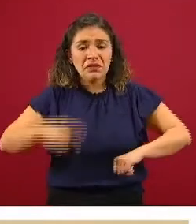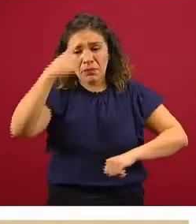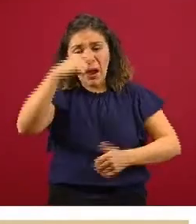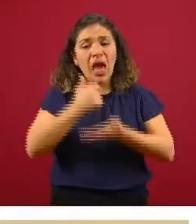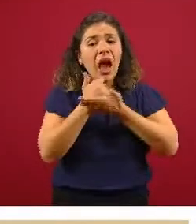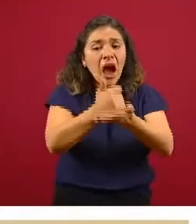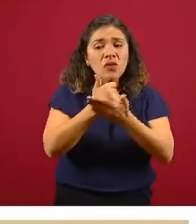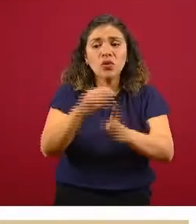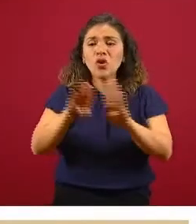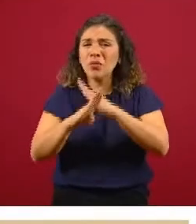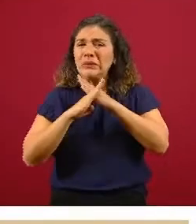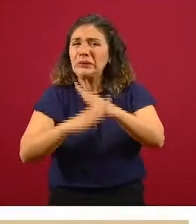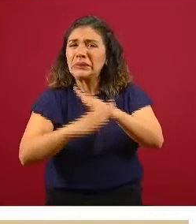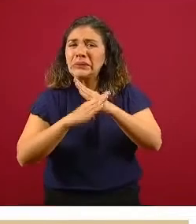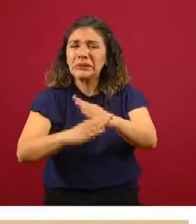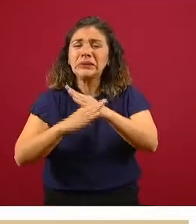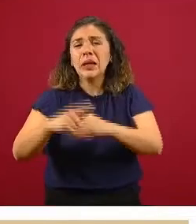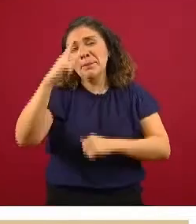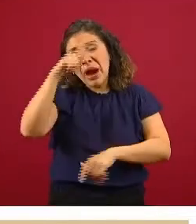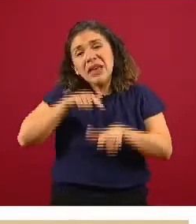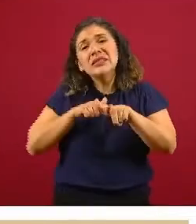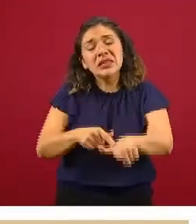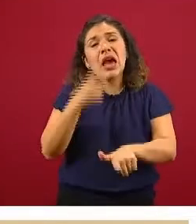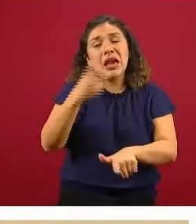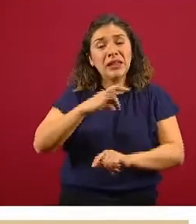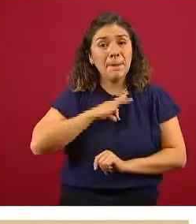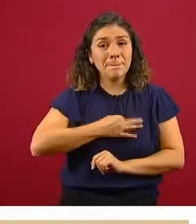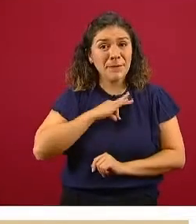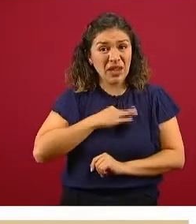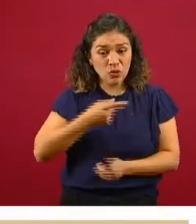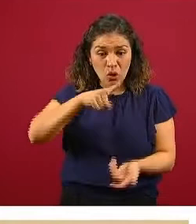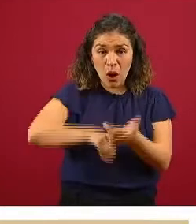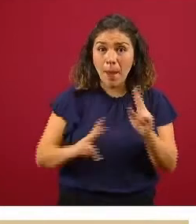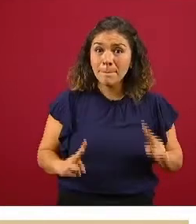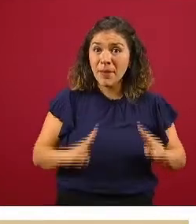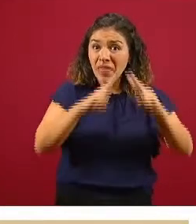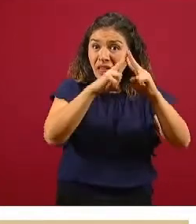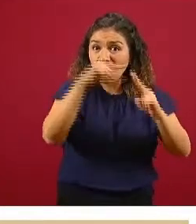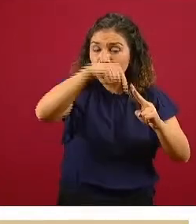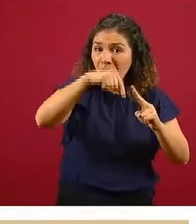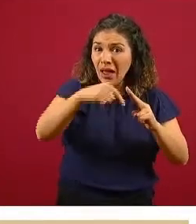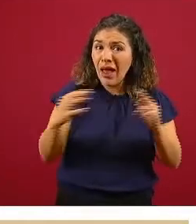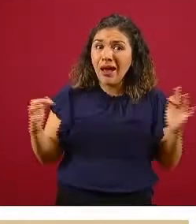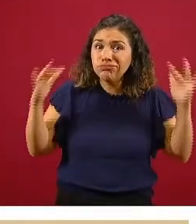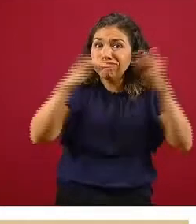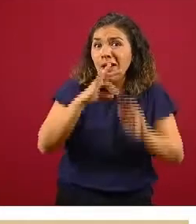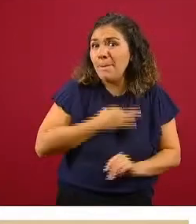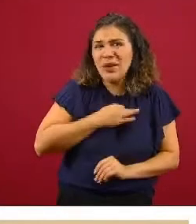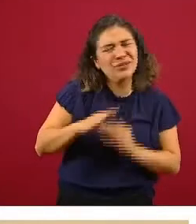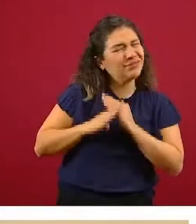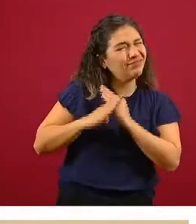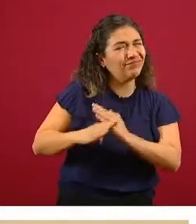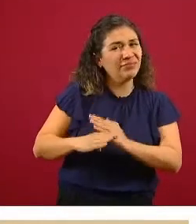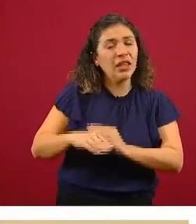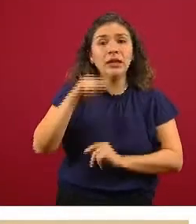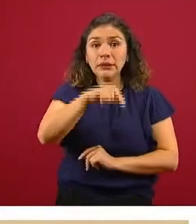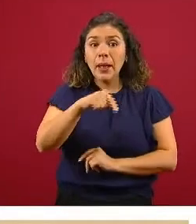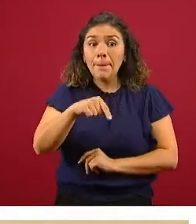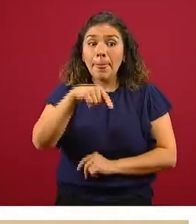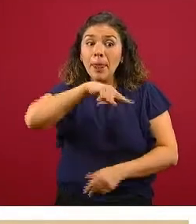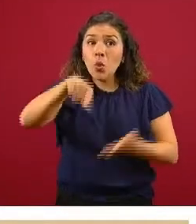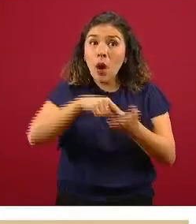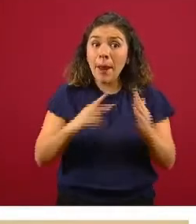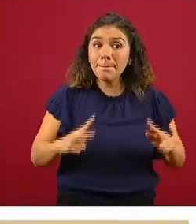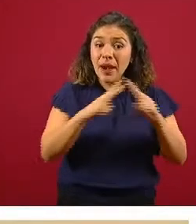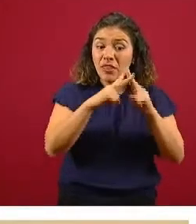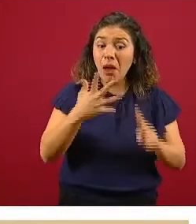ayudar, para contener, para mantener que el virus en las plataformas no llegue. No es que se contagien en plataformas,